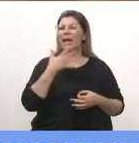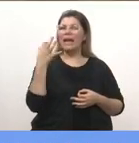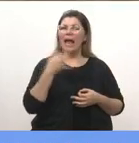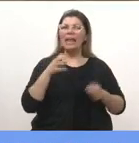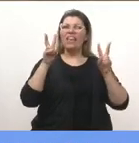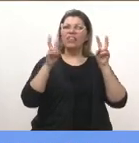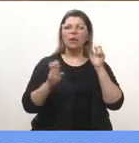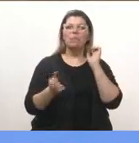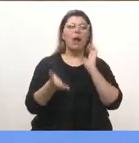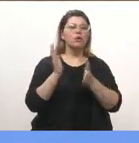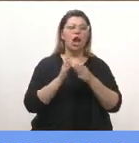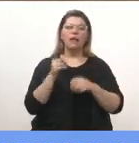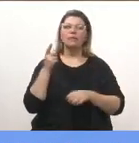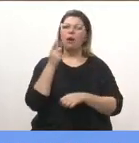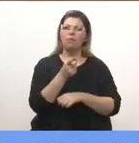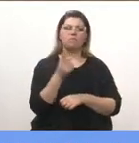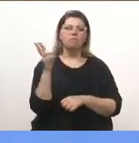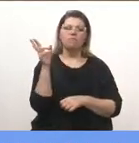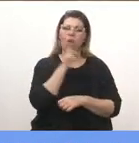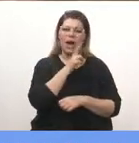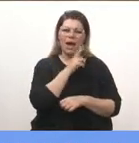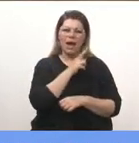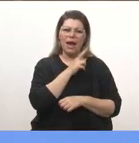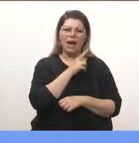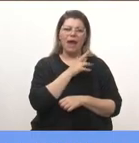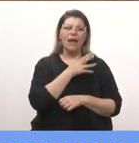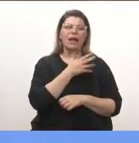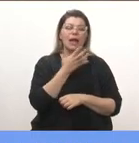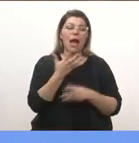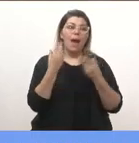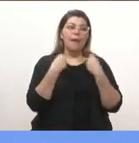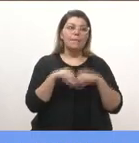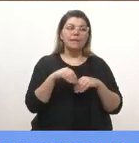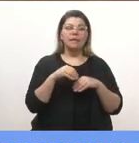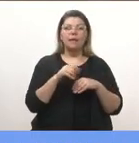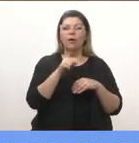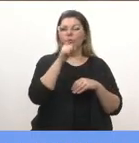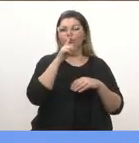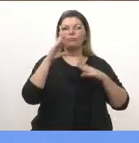de violencias hacia las mujeres, empezamos a callar las voces.